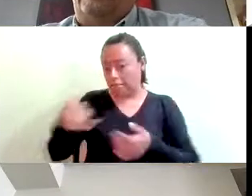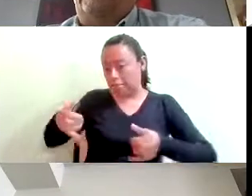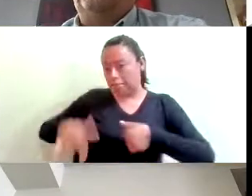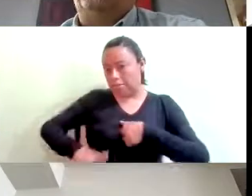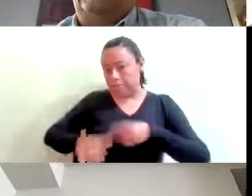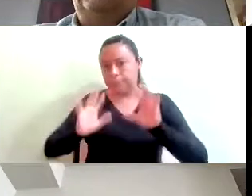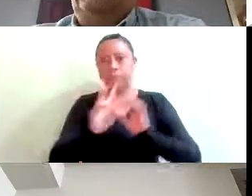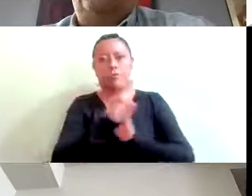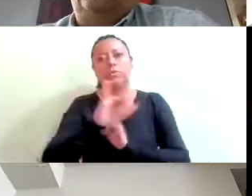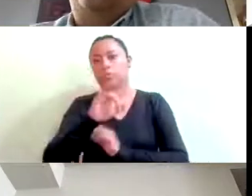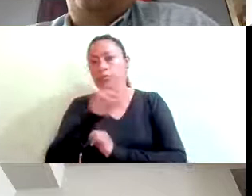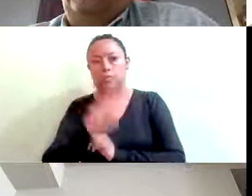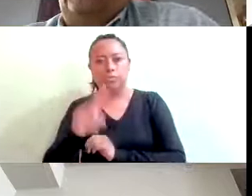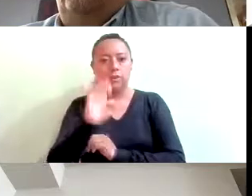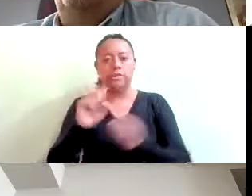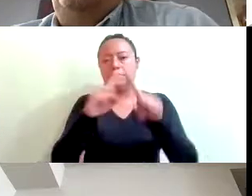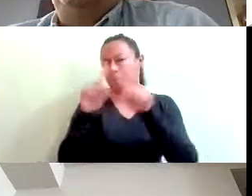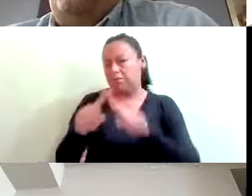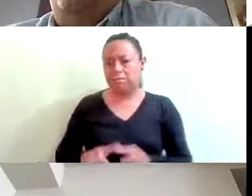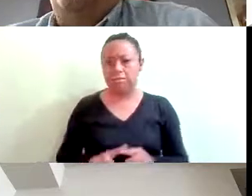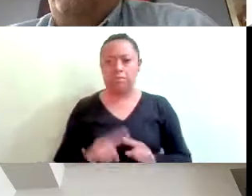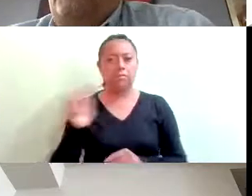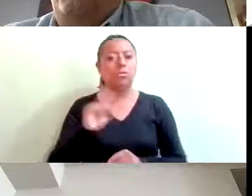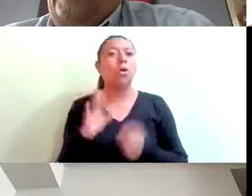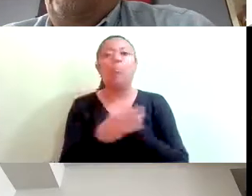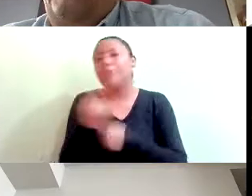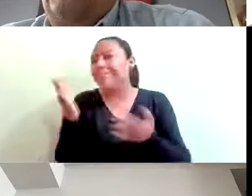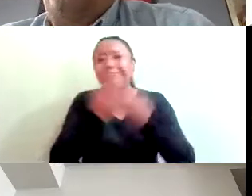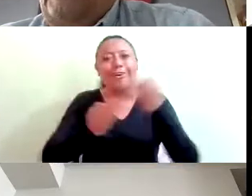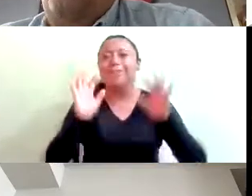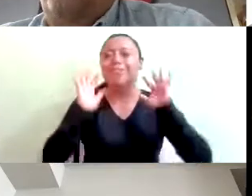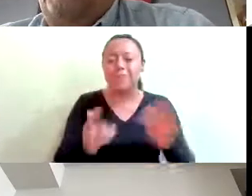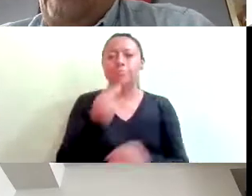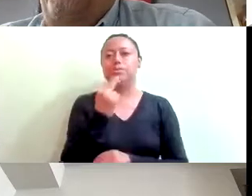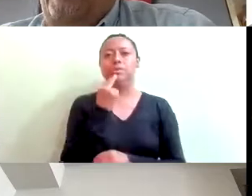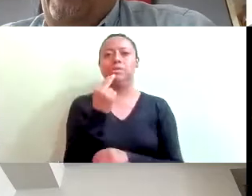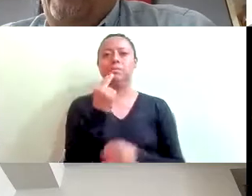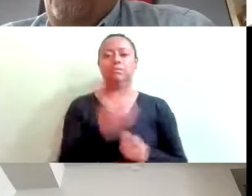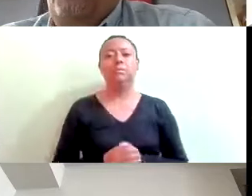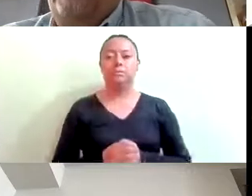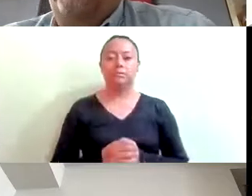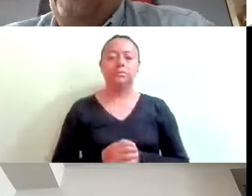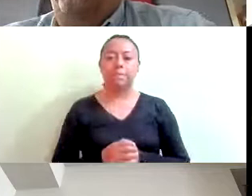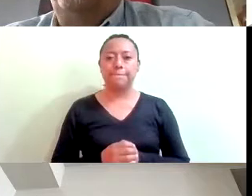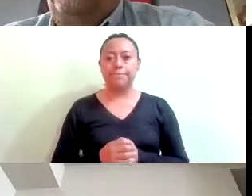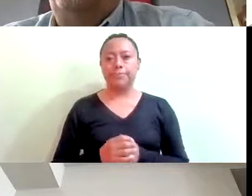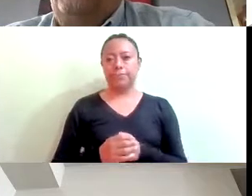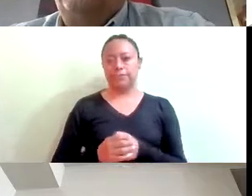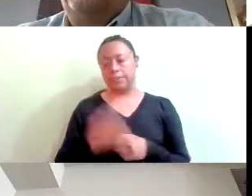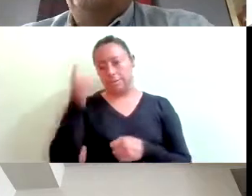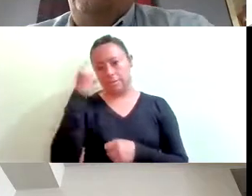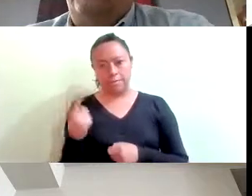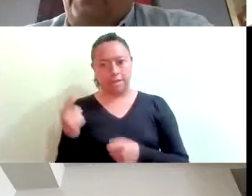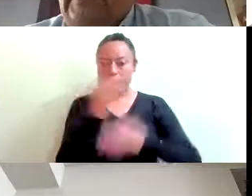el Waze y una serie de instrumentos pues, que ya todos utilizamos prácticamente de manera cotidiana para orientarnos en la